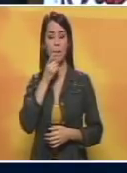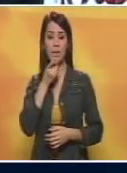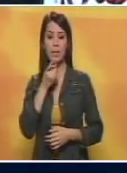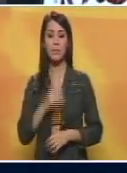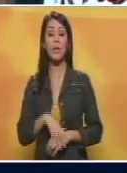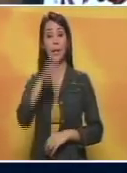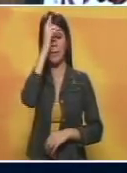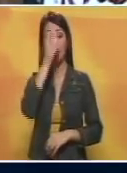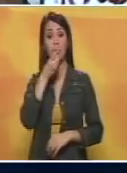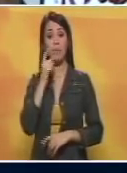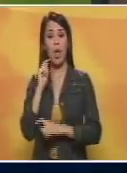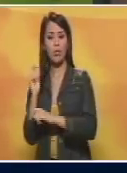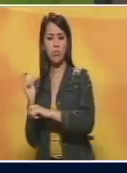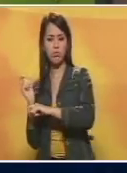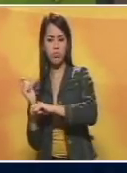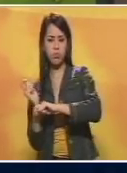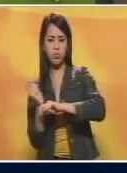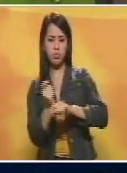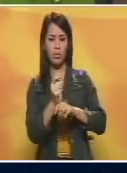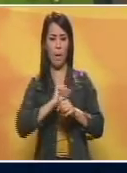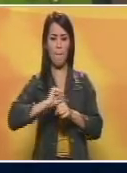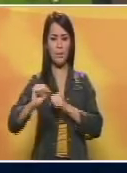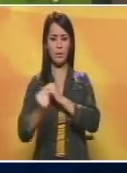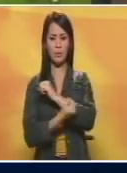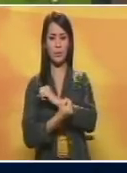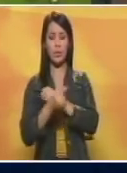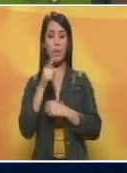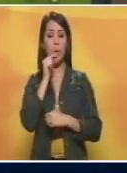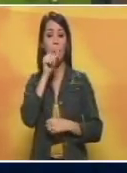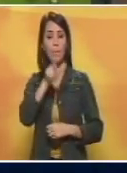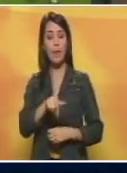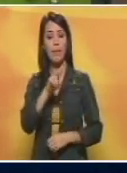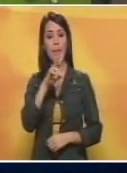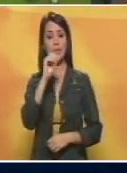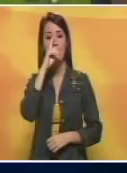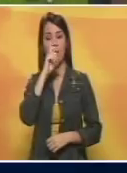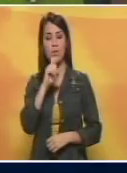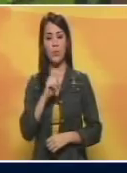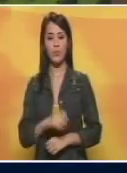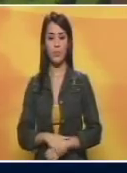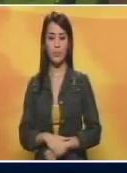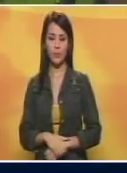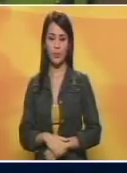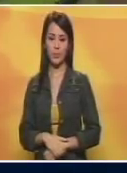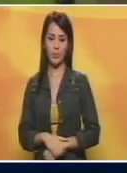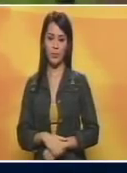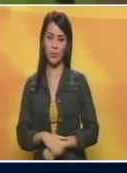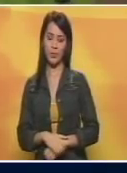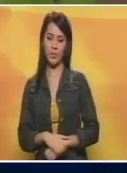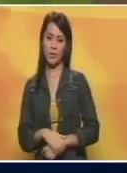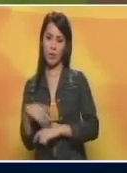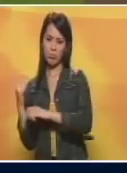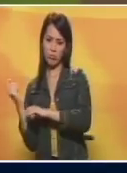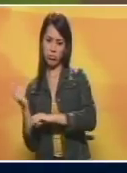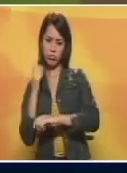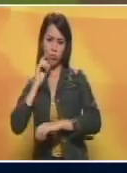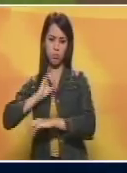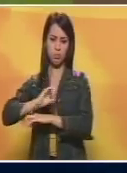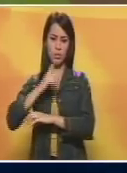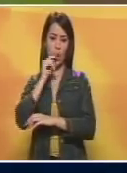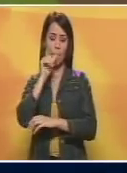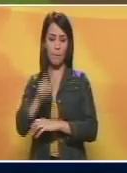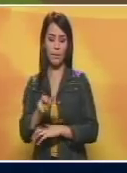97 millas por hora al novato de 20 años jon a la cumbia en el pool tras la misión del lanzador y manager de los bravos